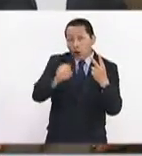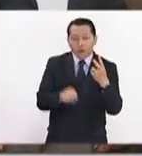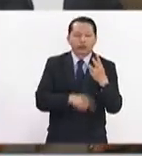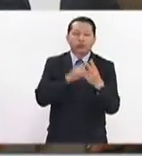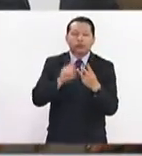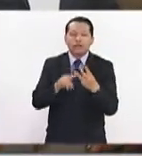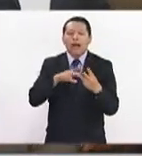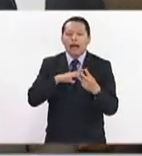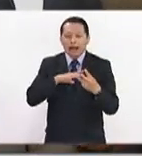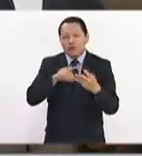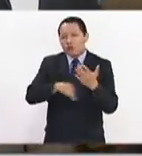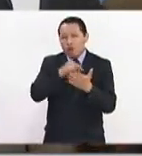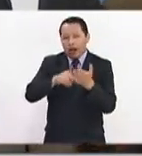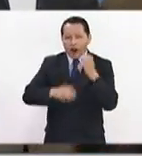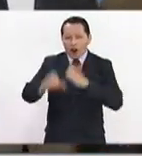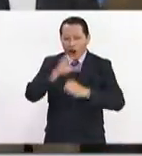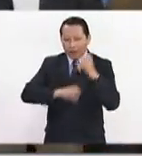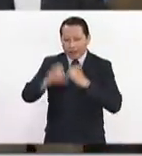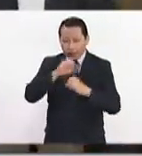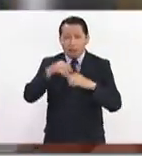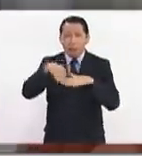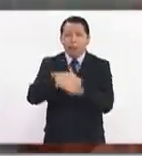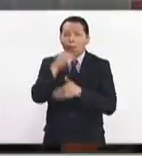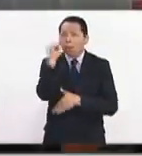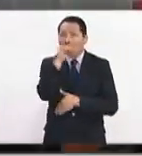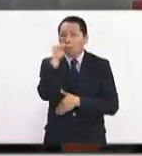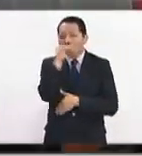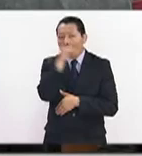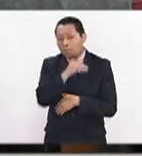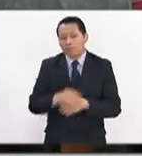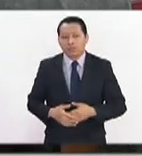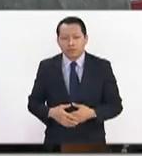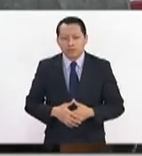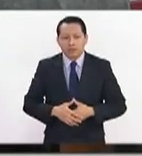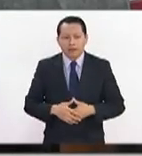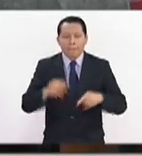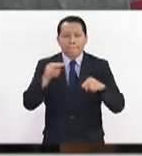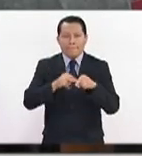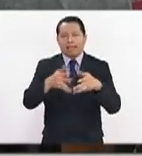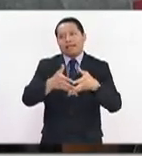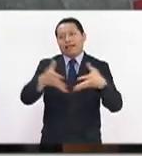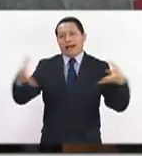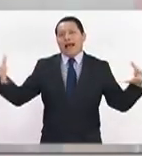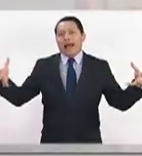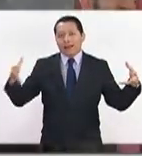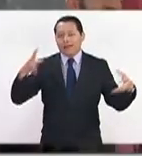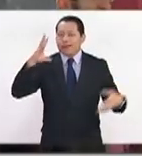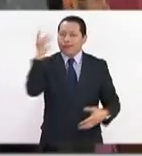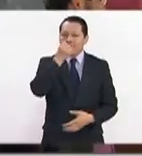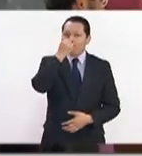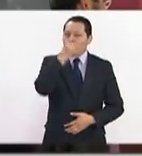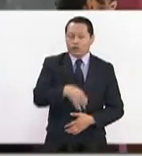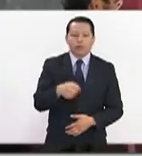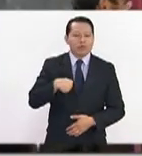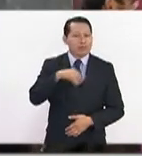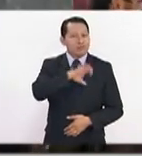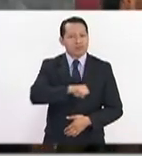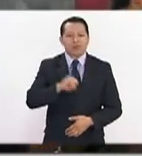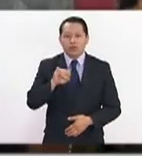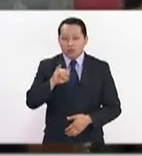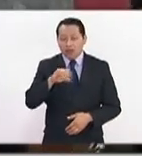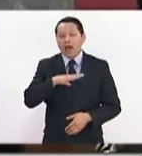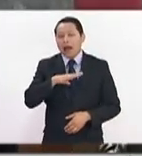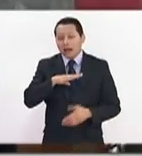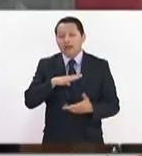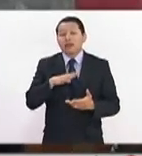otras características. La entrada es gratuita. Es un parque inmenso, está espectacular, me encantó. El skate park está